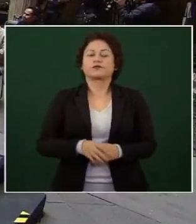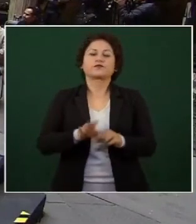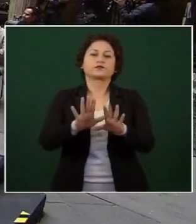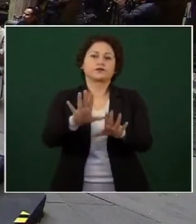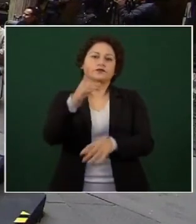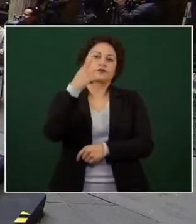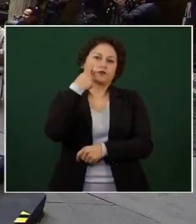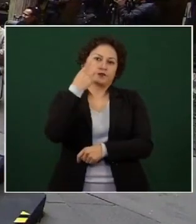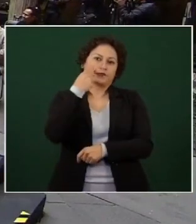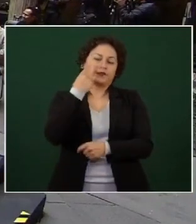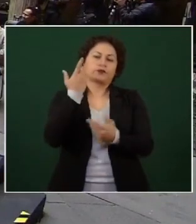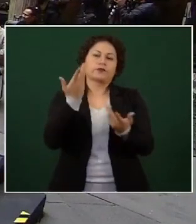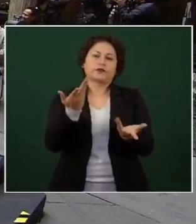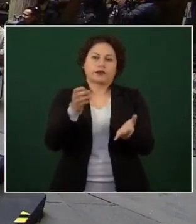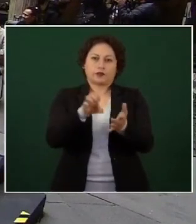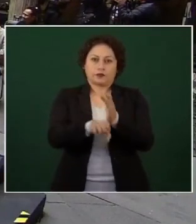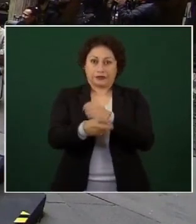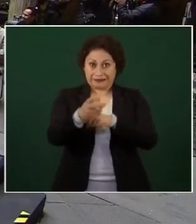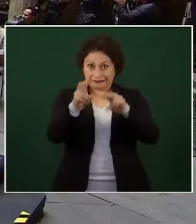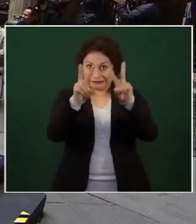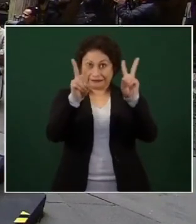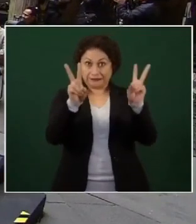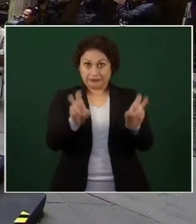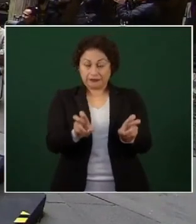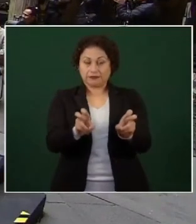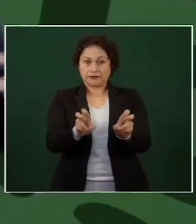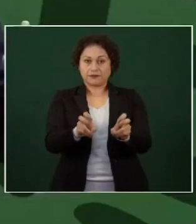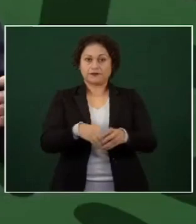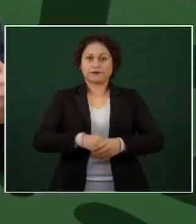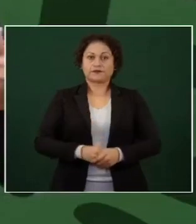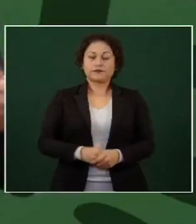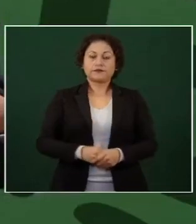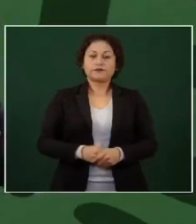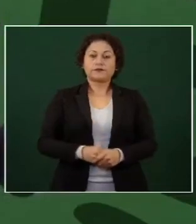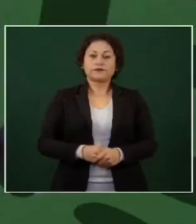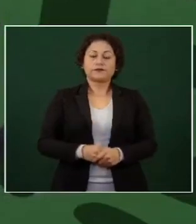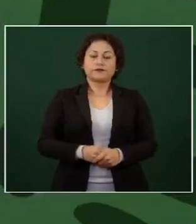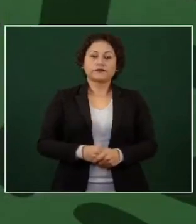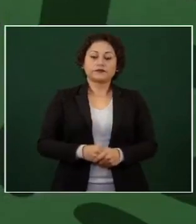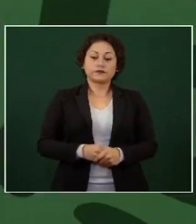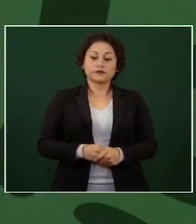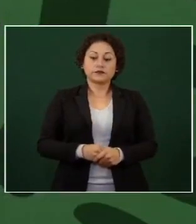sobre este tema que ya se está